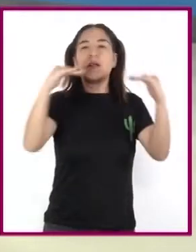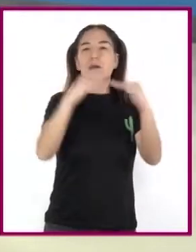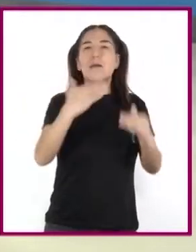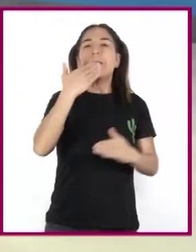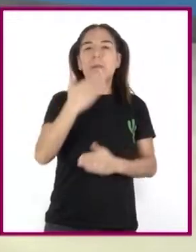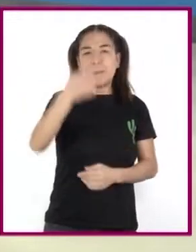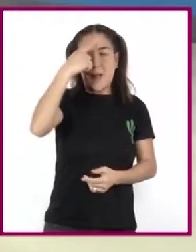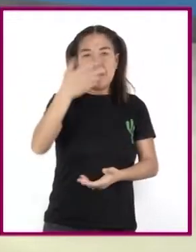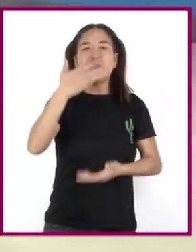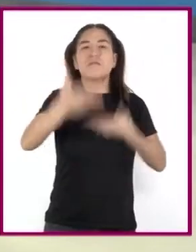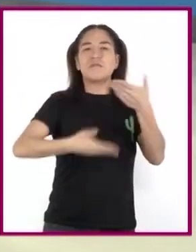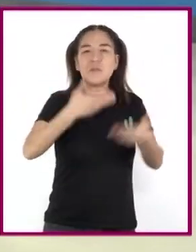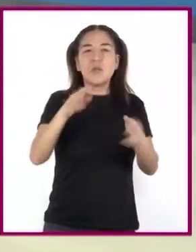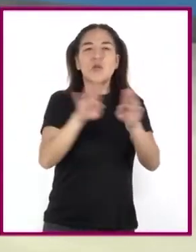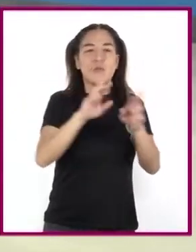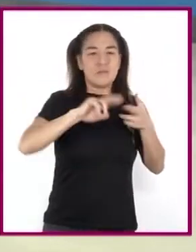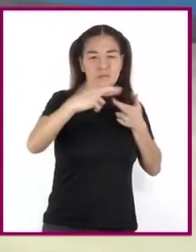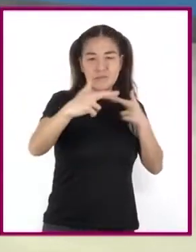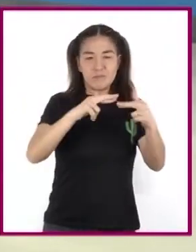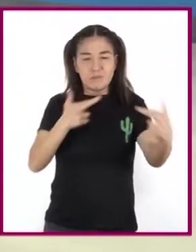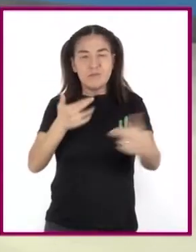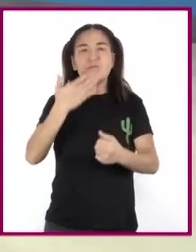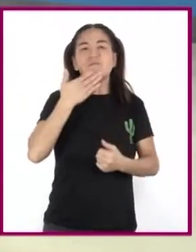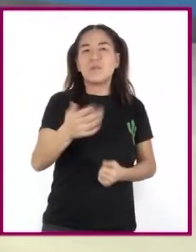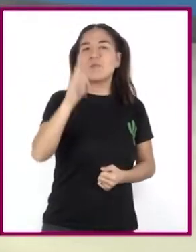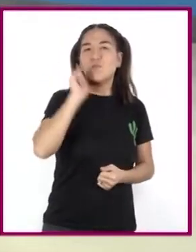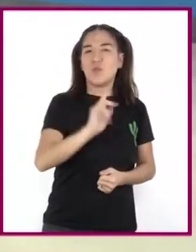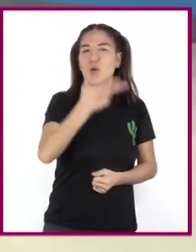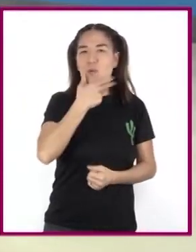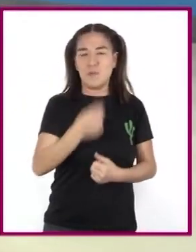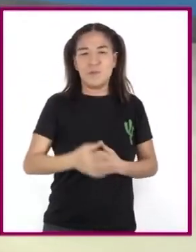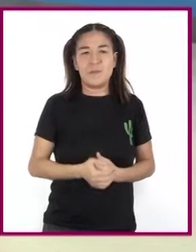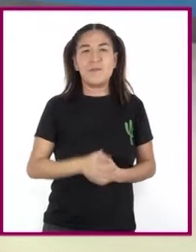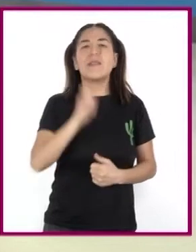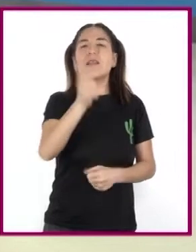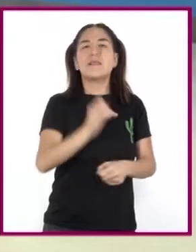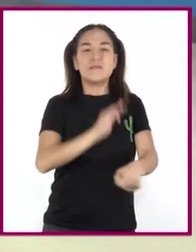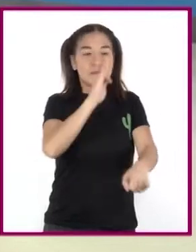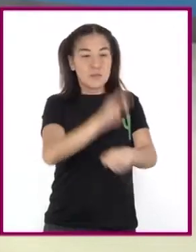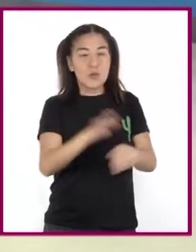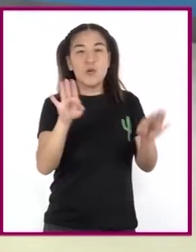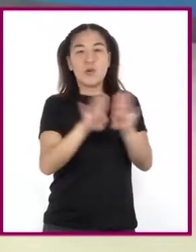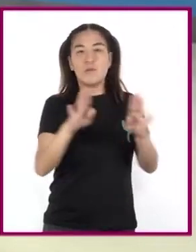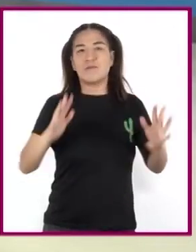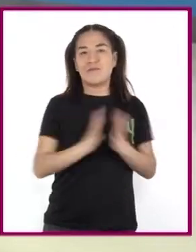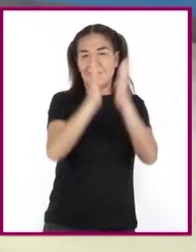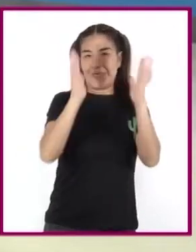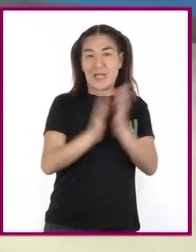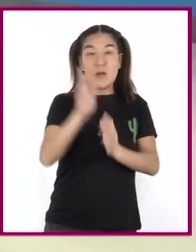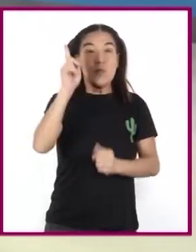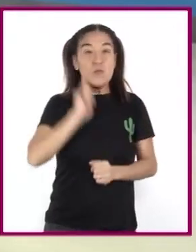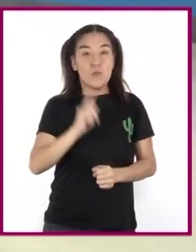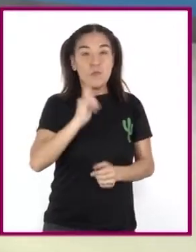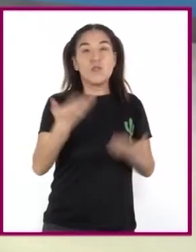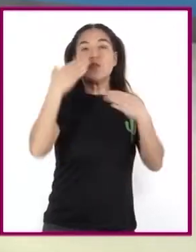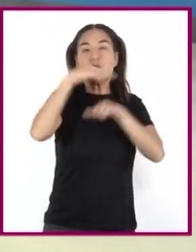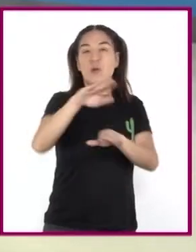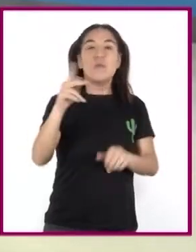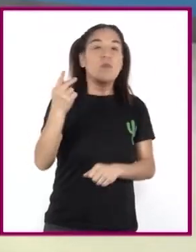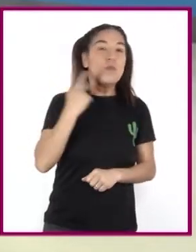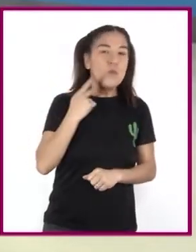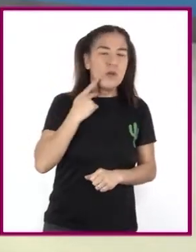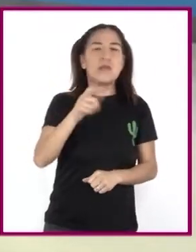las relaciones entre mujeres y hombres. Si garantiza la participación de las mujeres en asuntos políticos